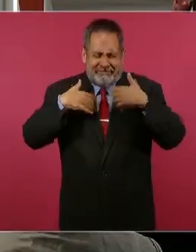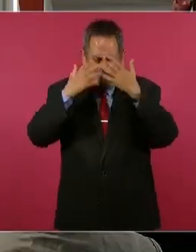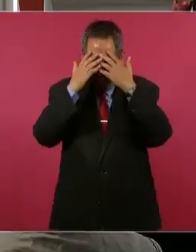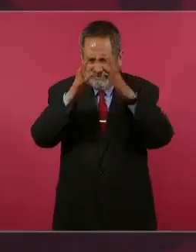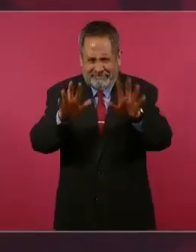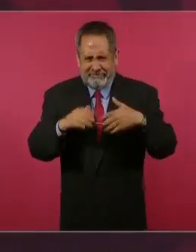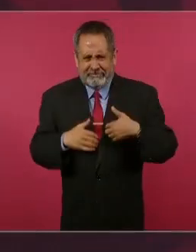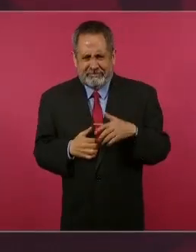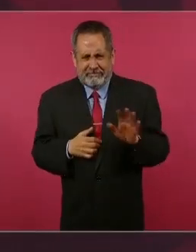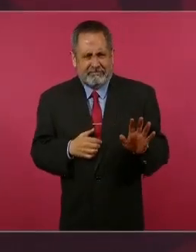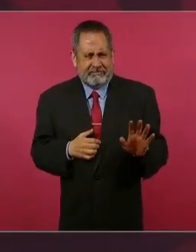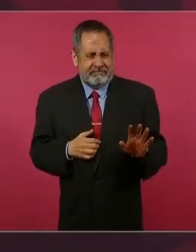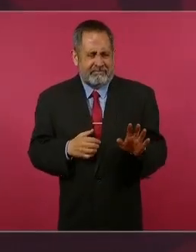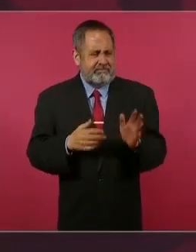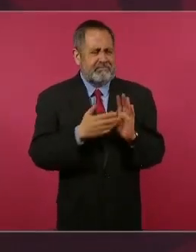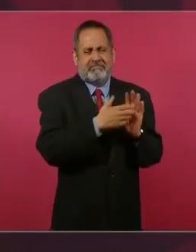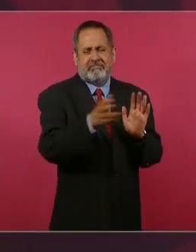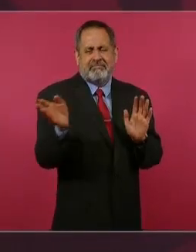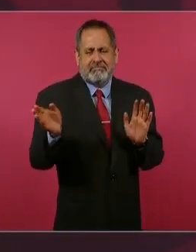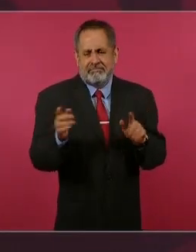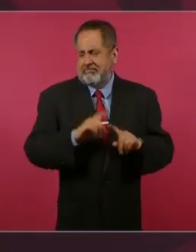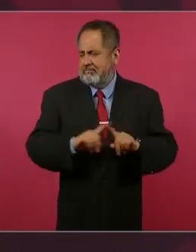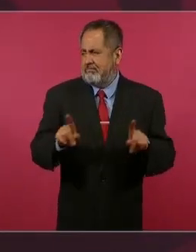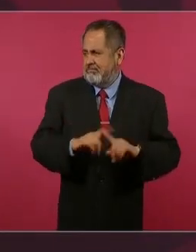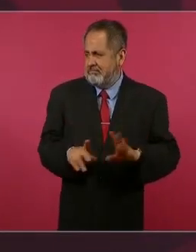general, sí,